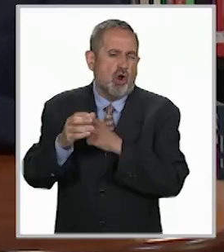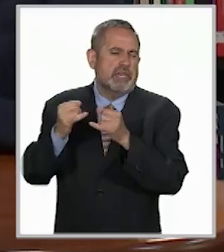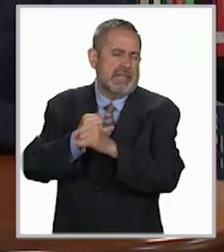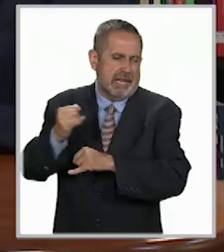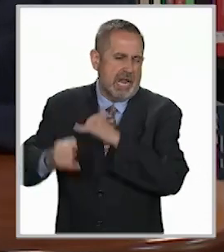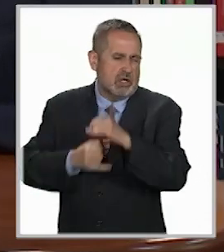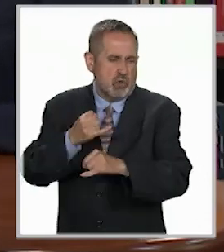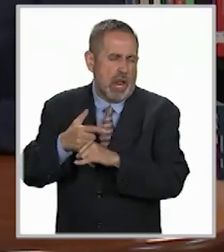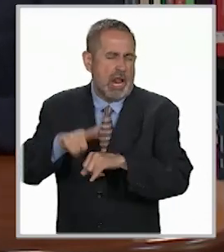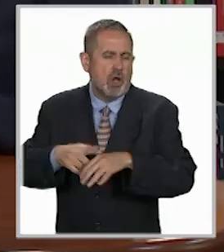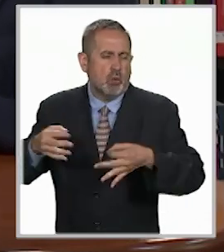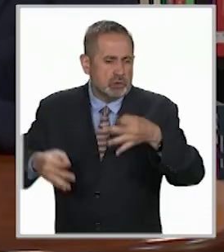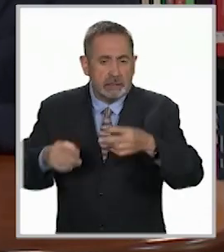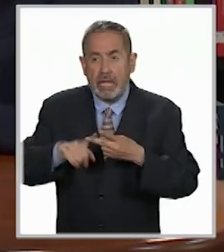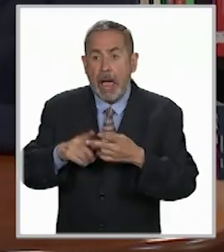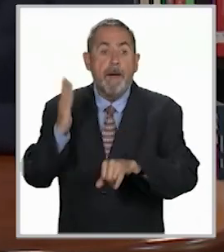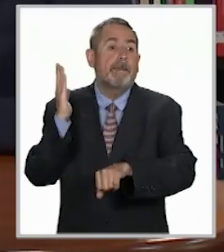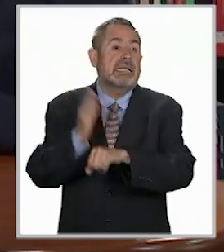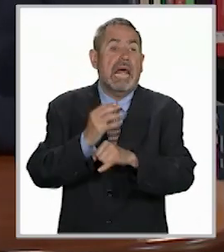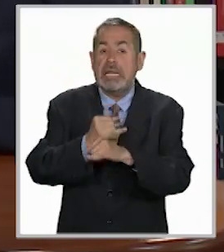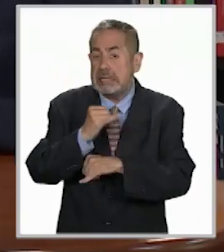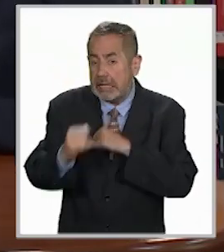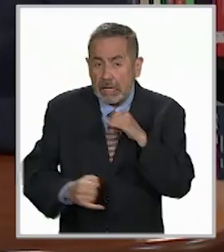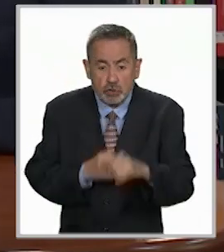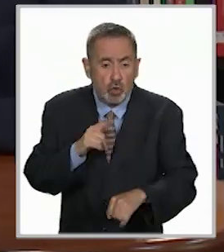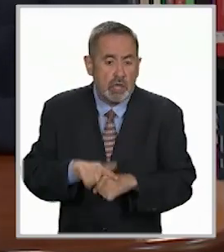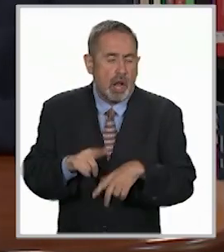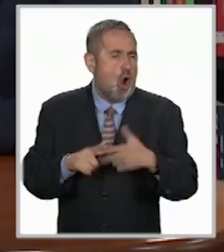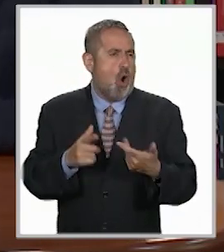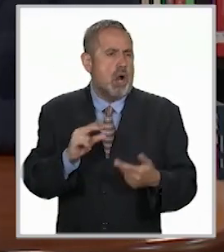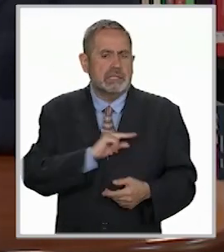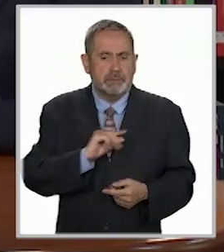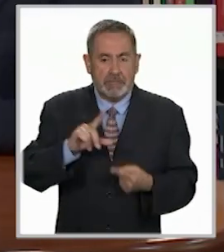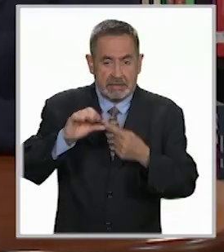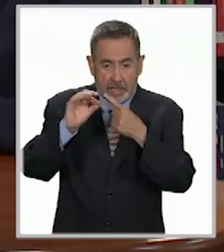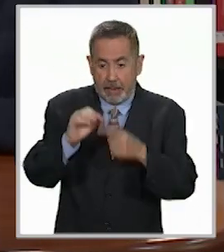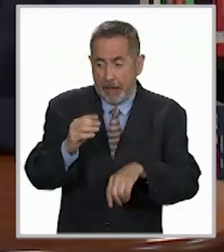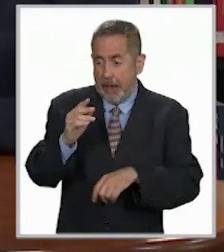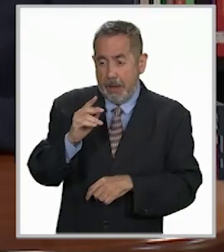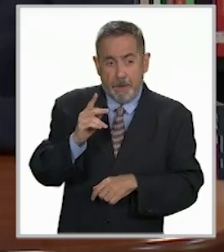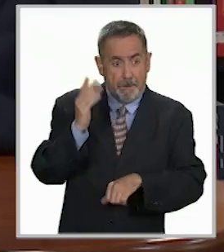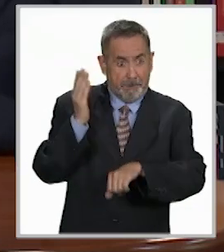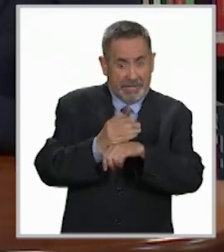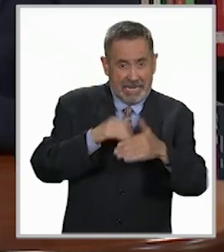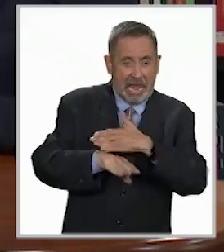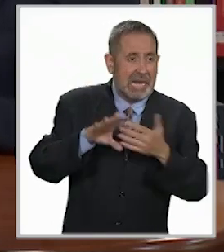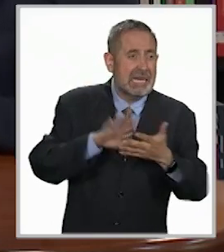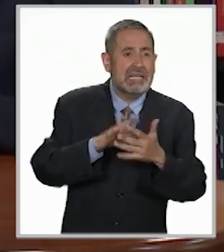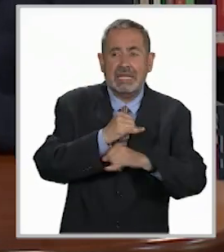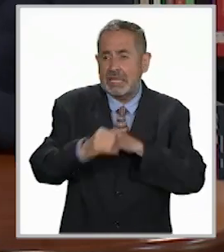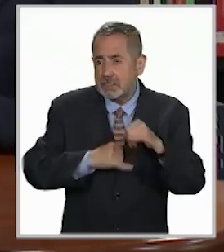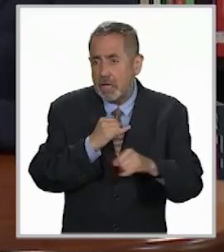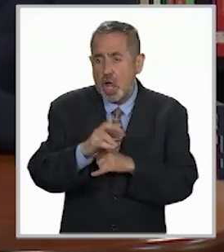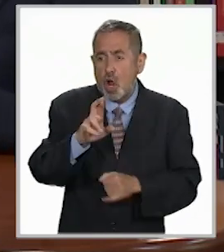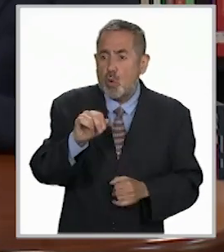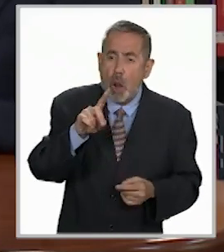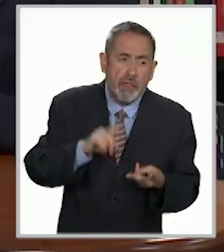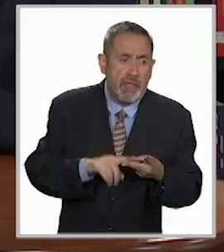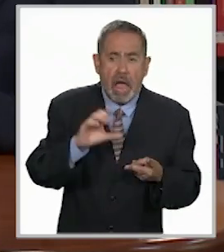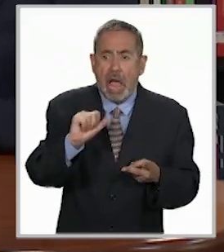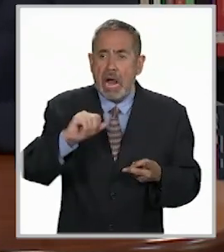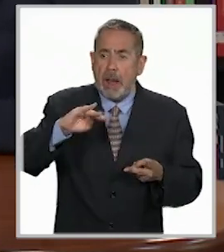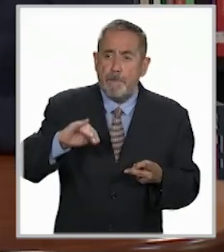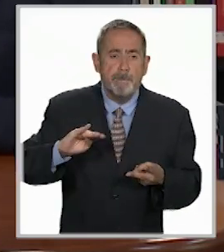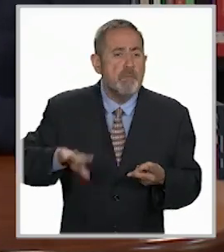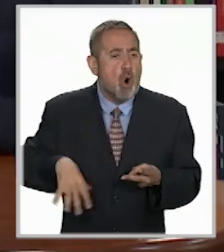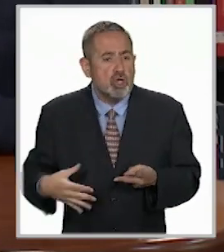bueno, está la Corte Internacional de Justicia, la Corte Penal Internacional, y ya especializados, por ejemplo, en penal internacional, está Ruanda,